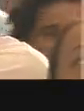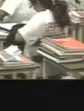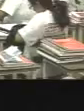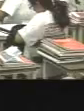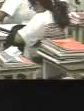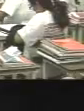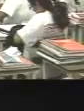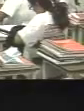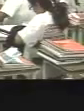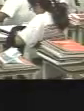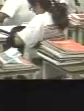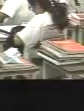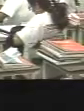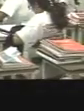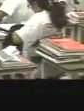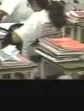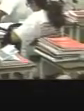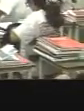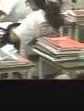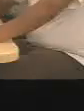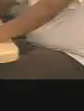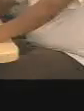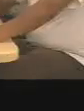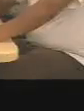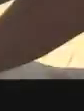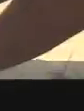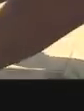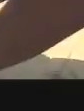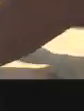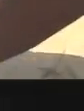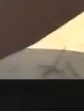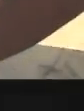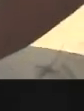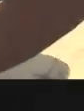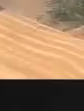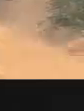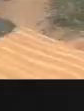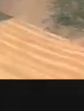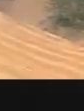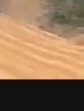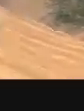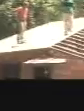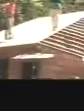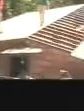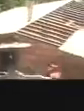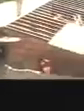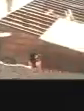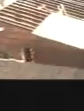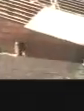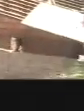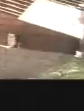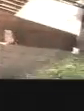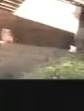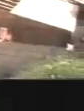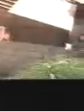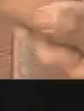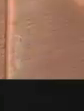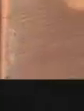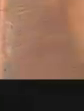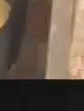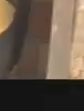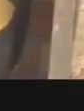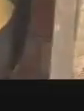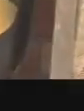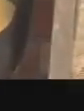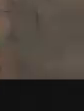Hoy, la contienda es por la independencia cultural y afronta la lucha de ideas en el seno del pueblo como una realidad natural